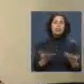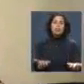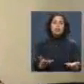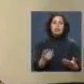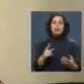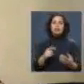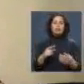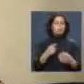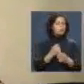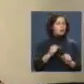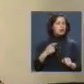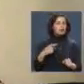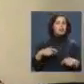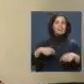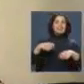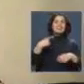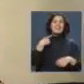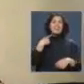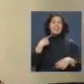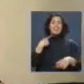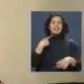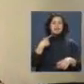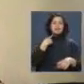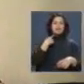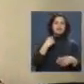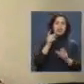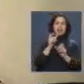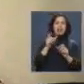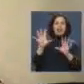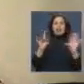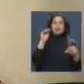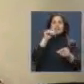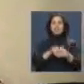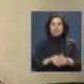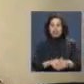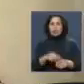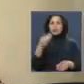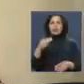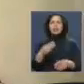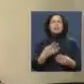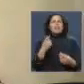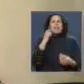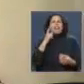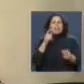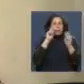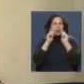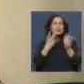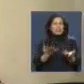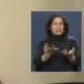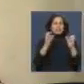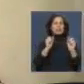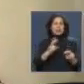año de elecciones municipales. Entonces, ¿cuál es el peligro de que se haga en conjunto con la elección municipal?